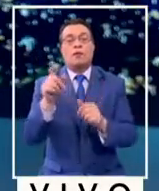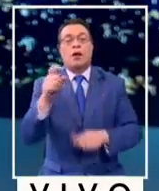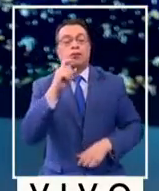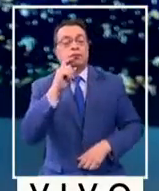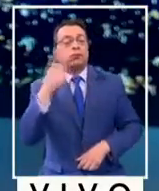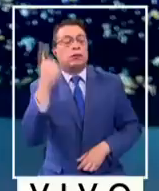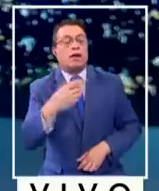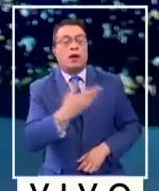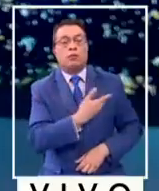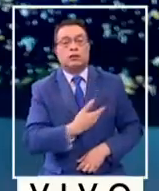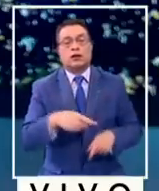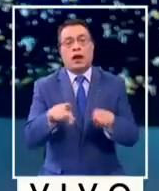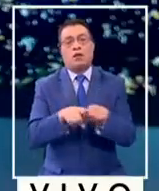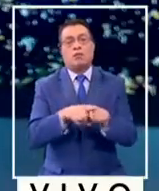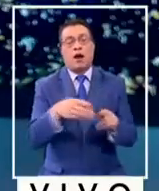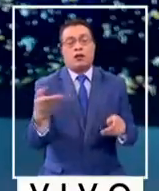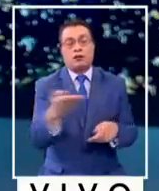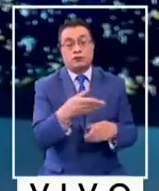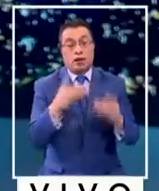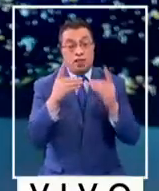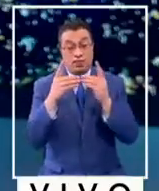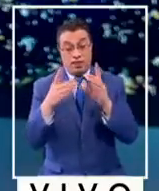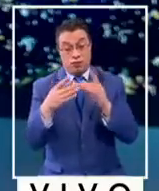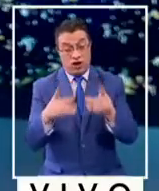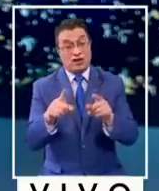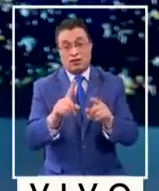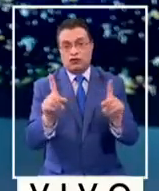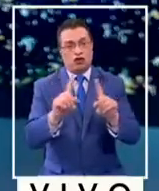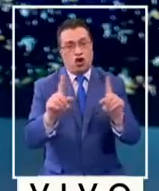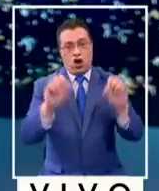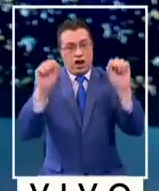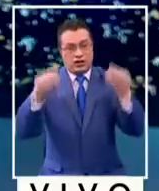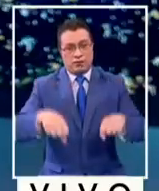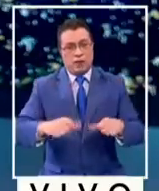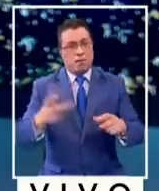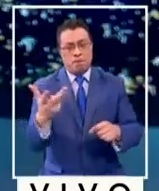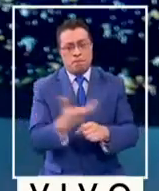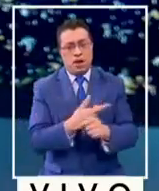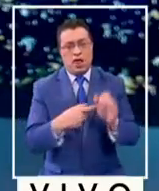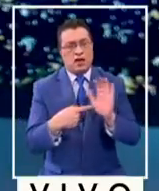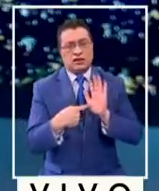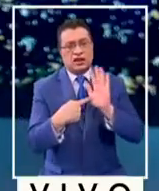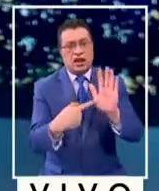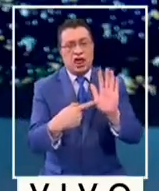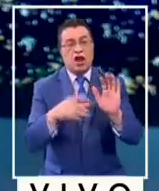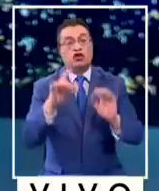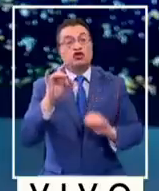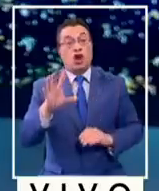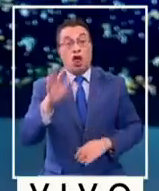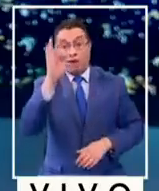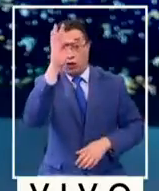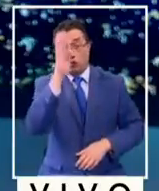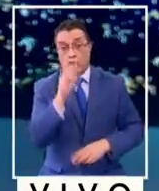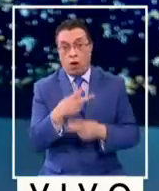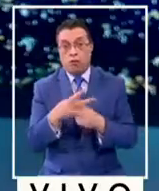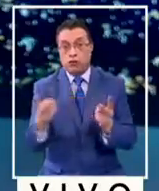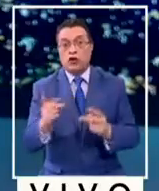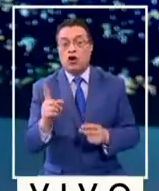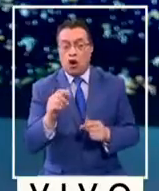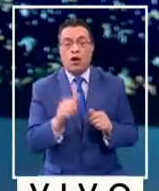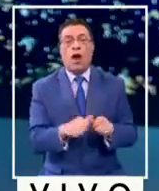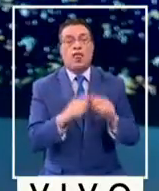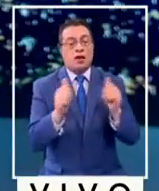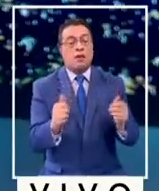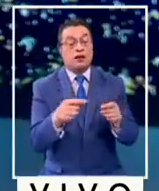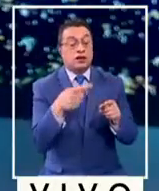designa. Y eso, en una democracia, no es aceptable. Y es una mala señal, no solo para los funcionarios públicos, sino además para quienes